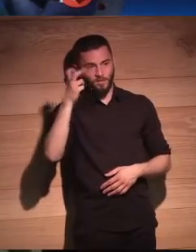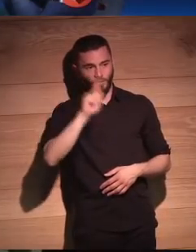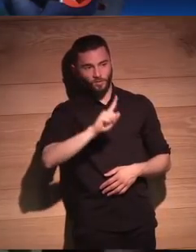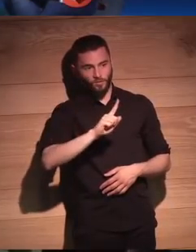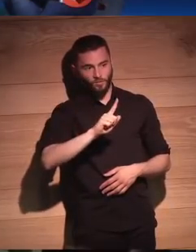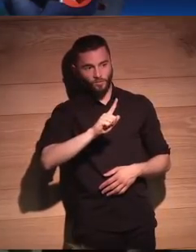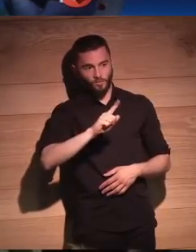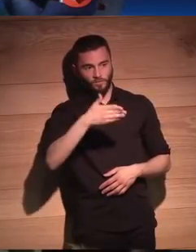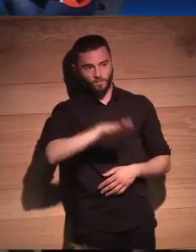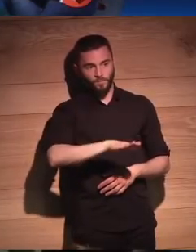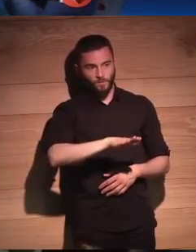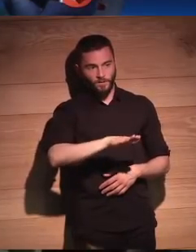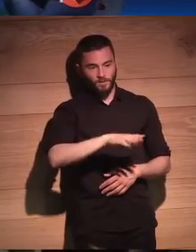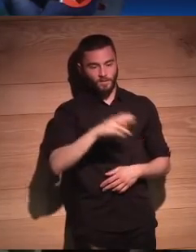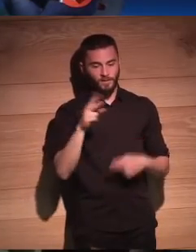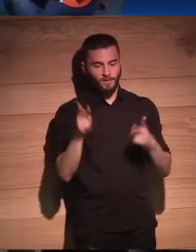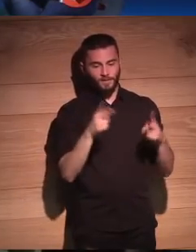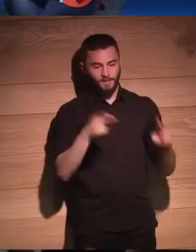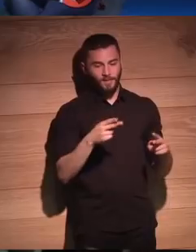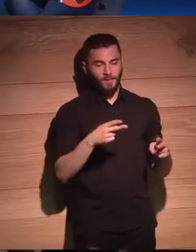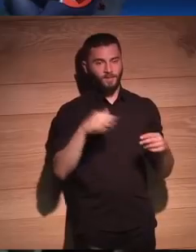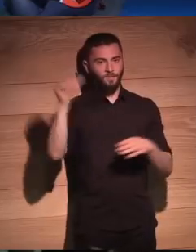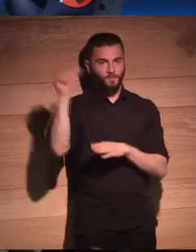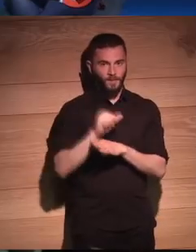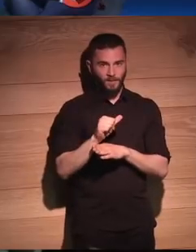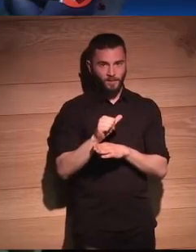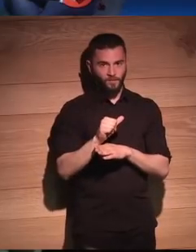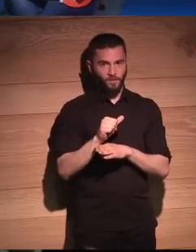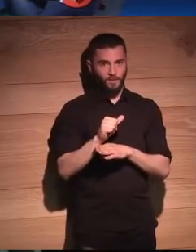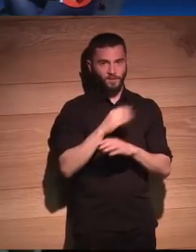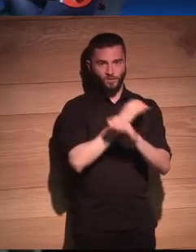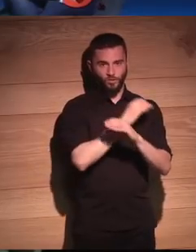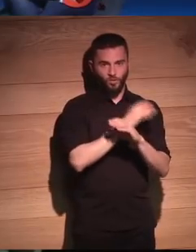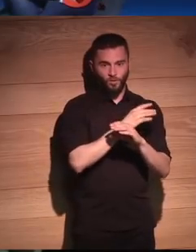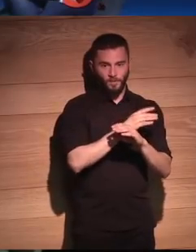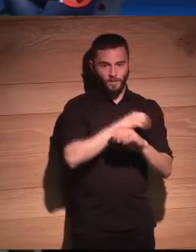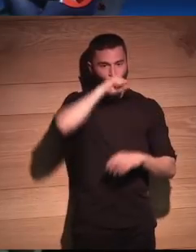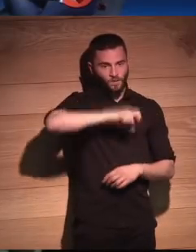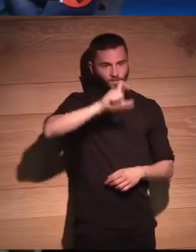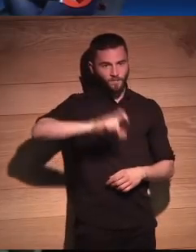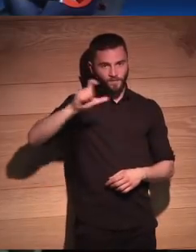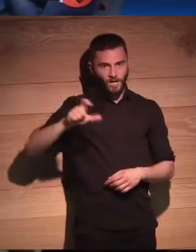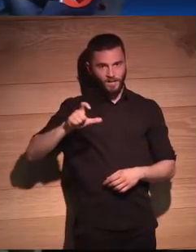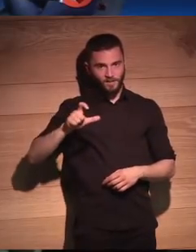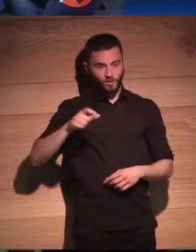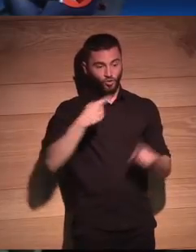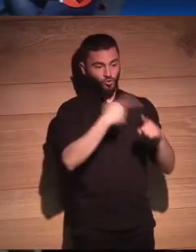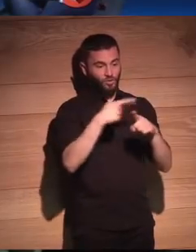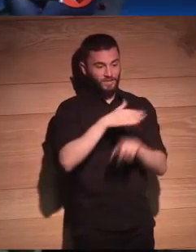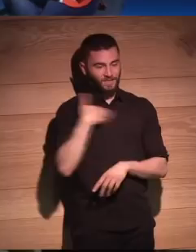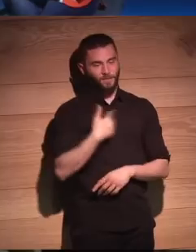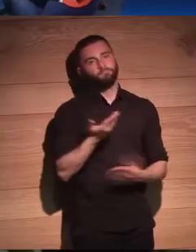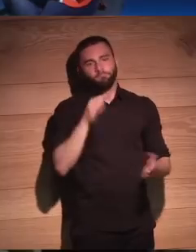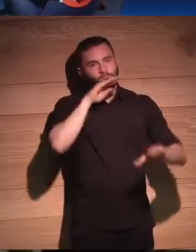las películas, las series, tienen que estar escuchando lo que quiere su audiencia o sus fans. Como Siempre. buena youtuber,